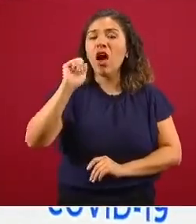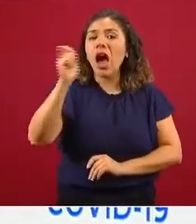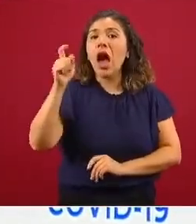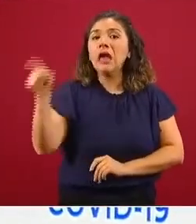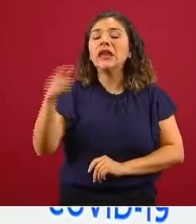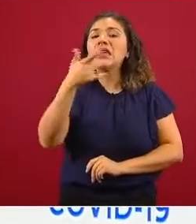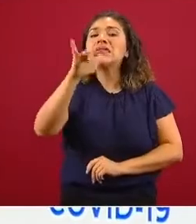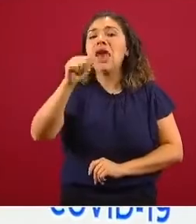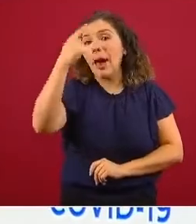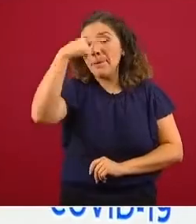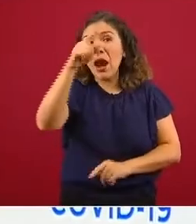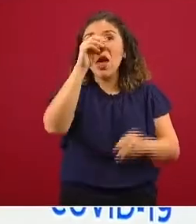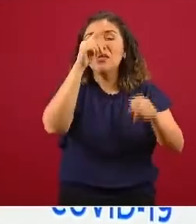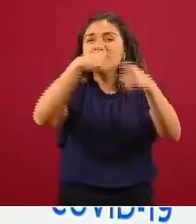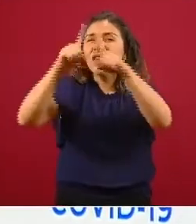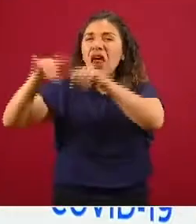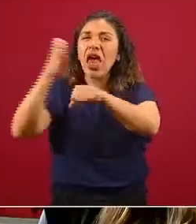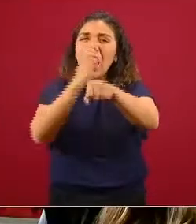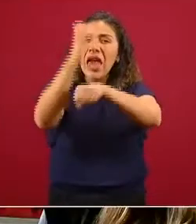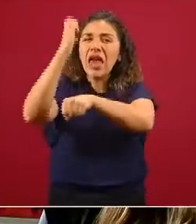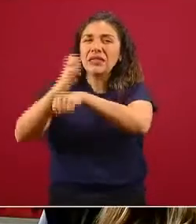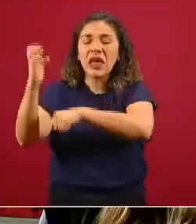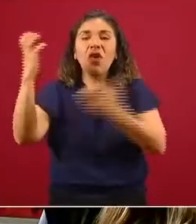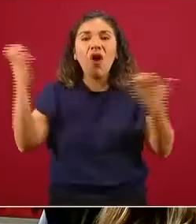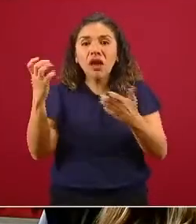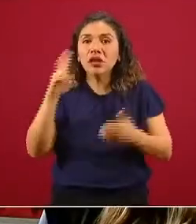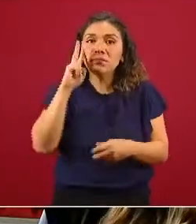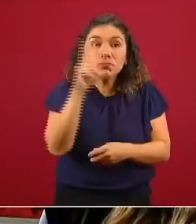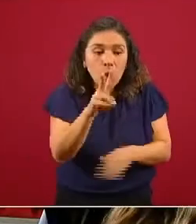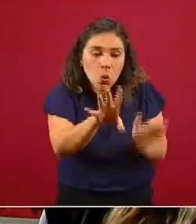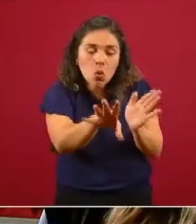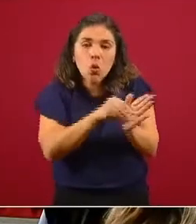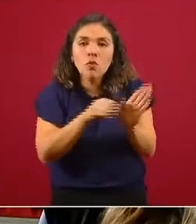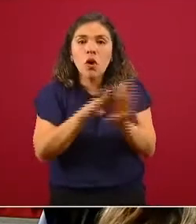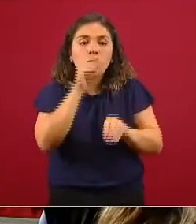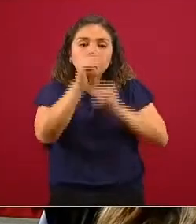fue la guía para que las entidades federativas hicieran